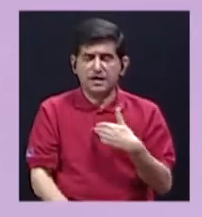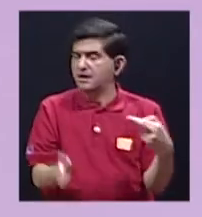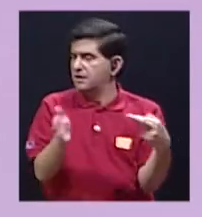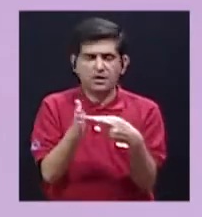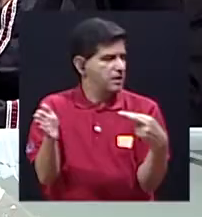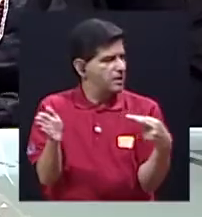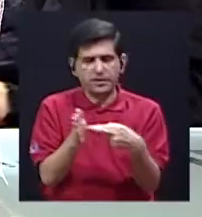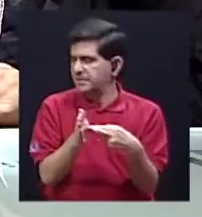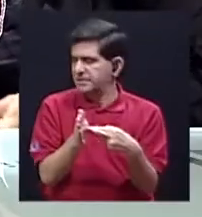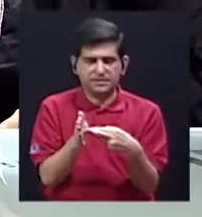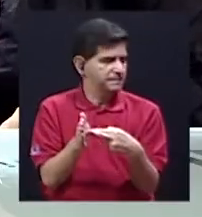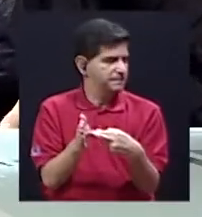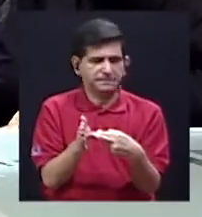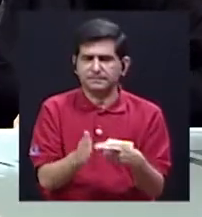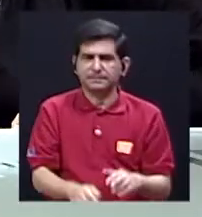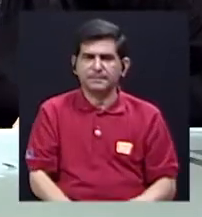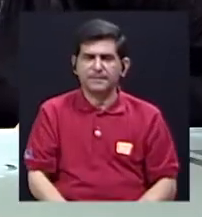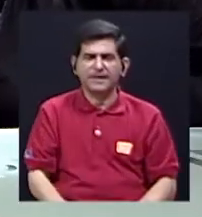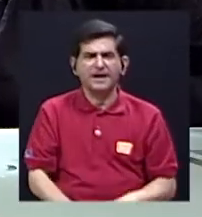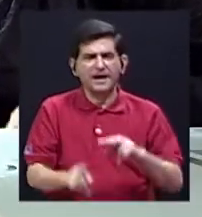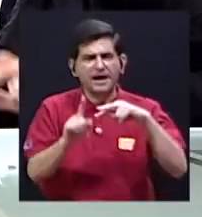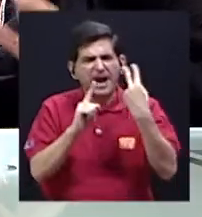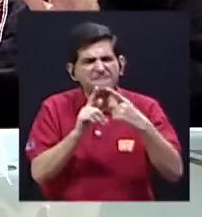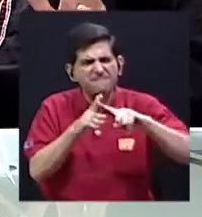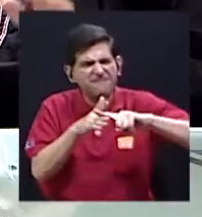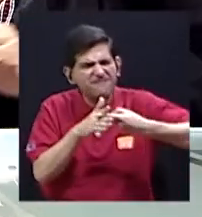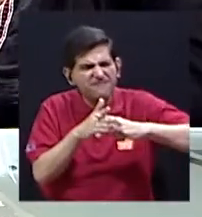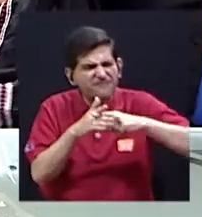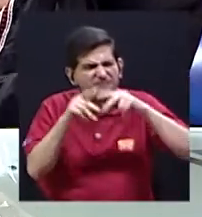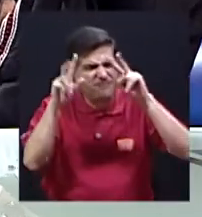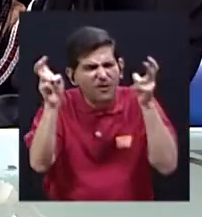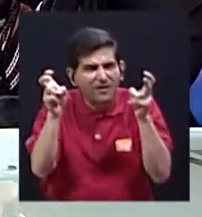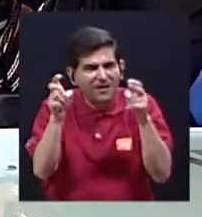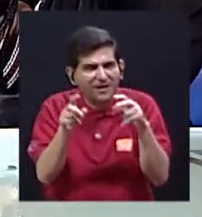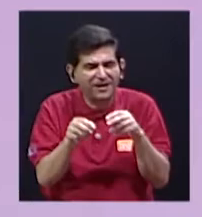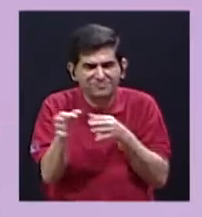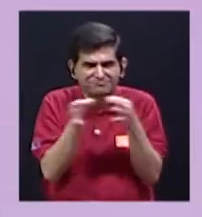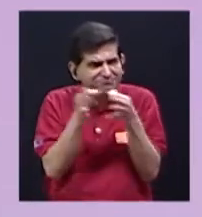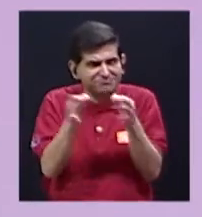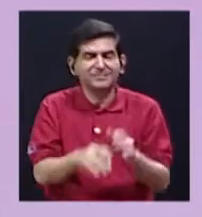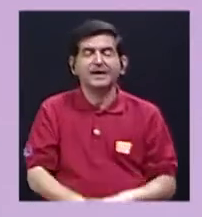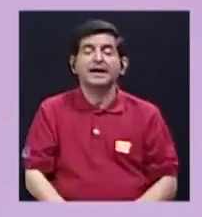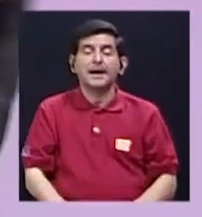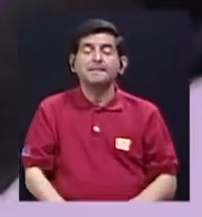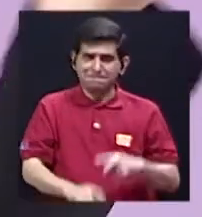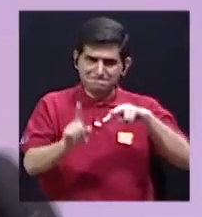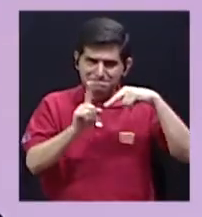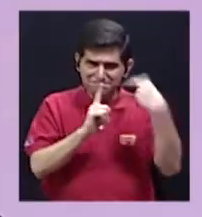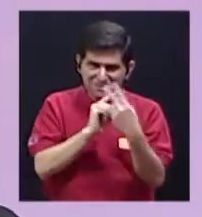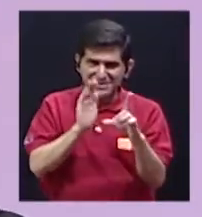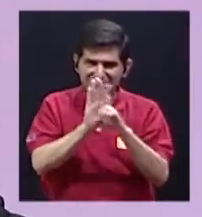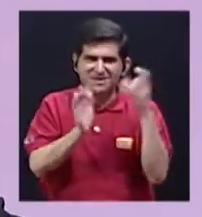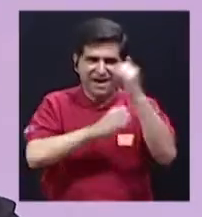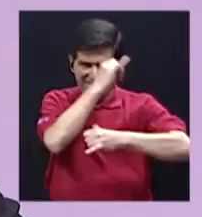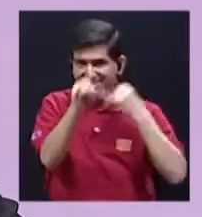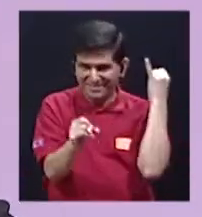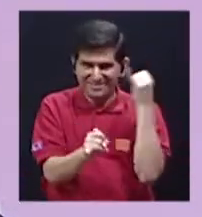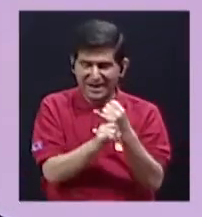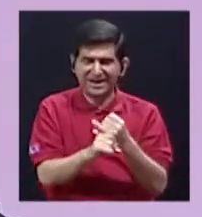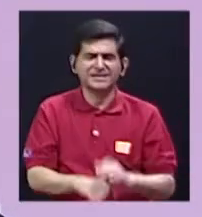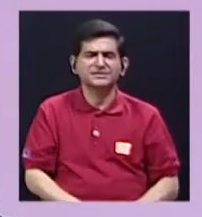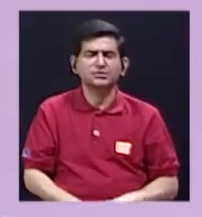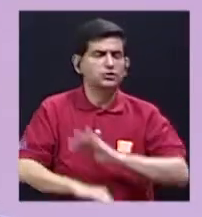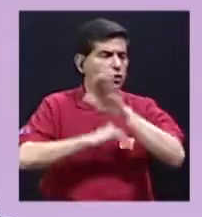repetición enfoque de reparación expliquemos un poquito es ok desde el punto de vista del derecho internacional